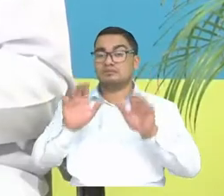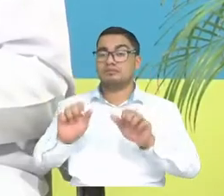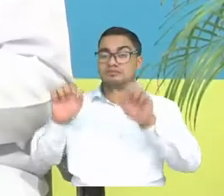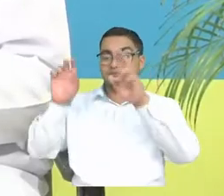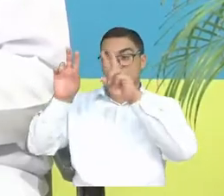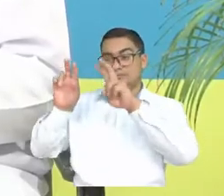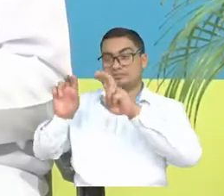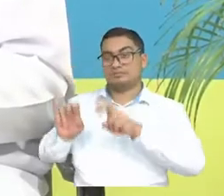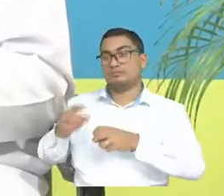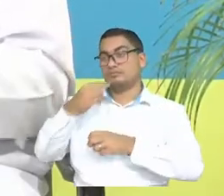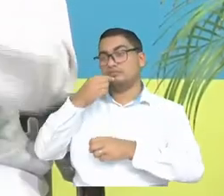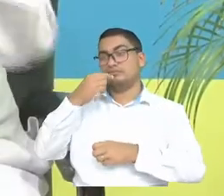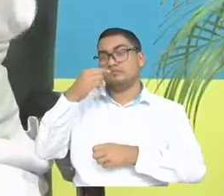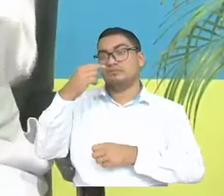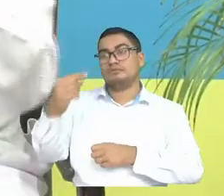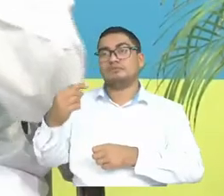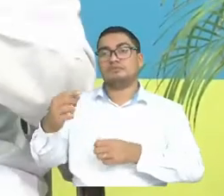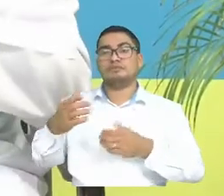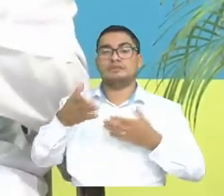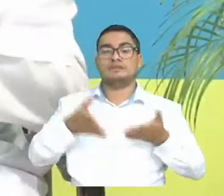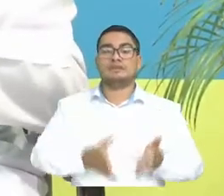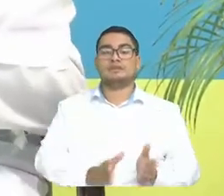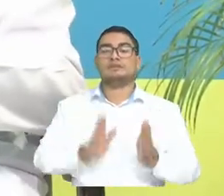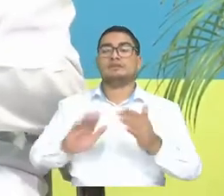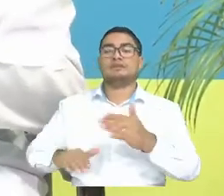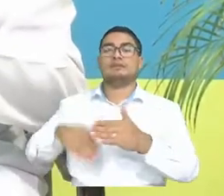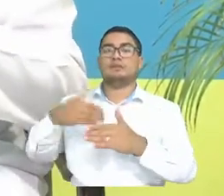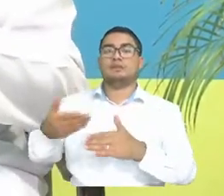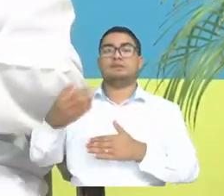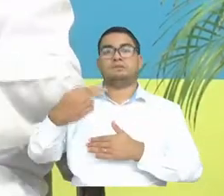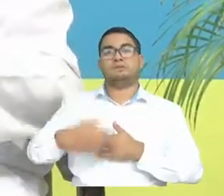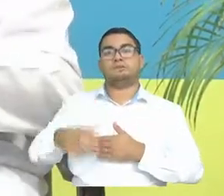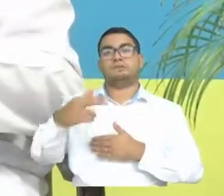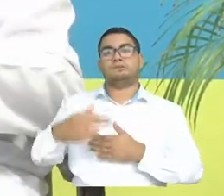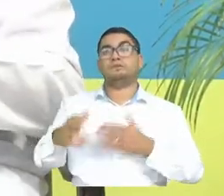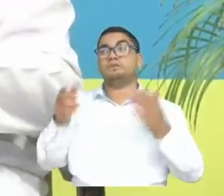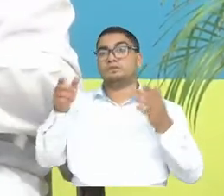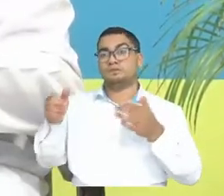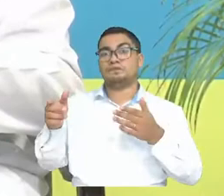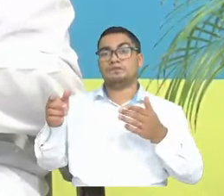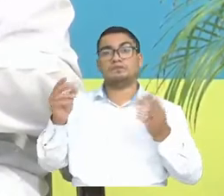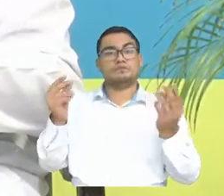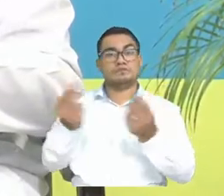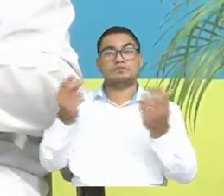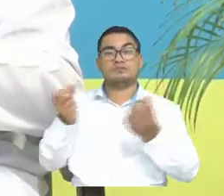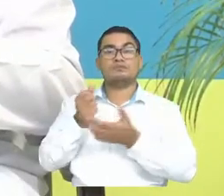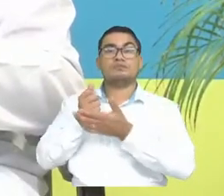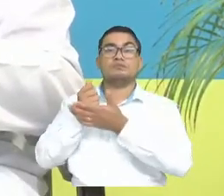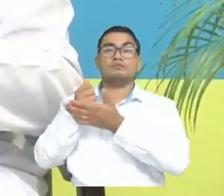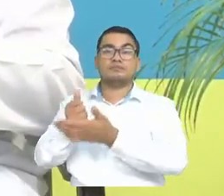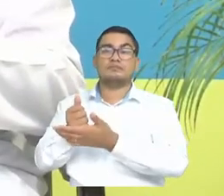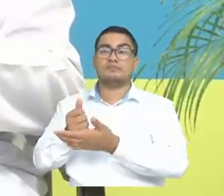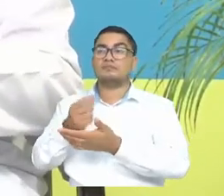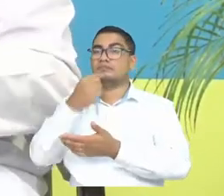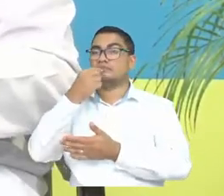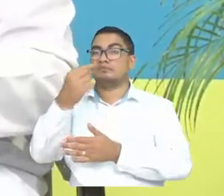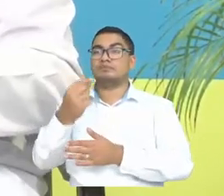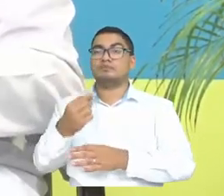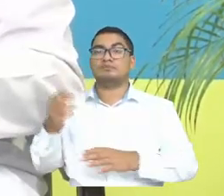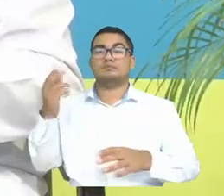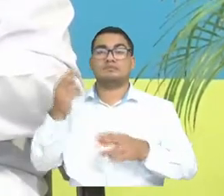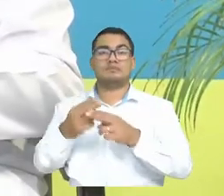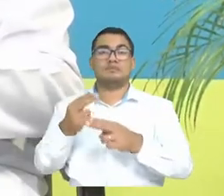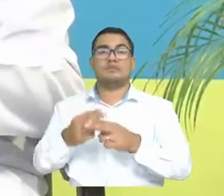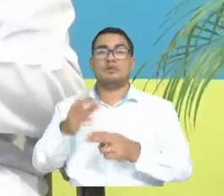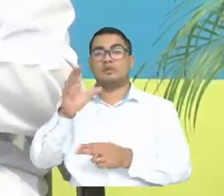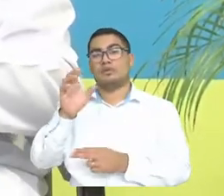como un sangrado posparto, ¿verdad? Entonces aquí hay que actuar más rápidamente, ya le llamamos código